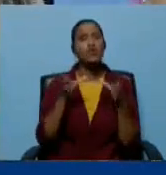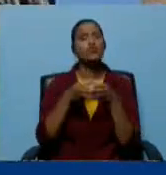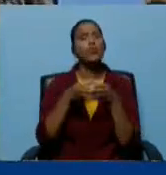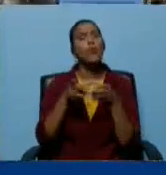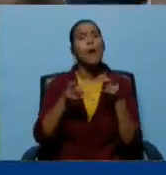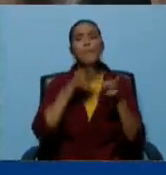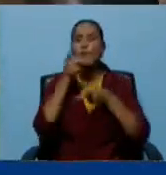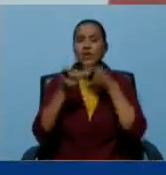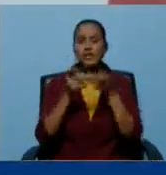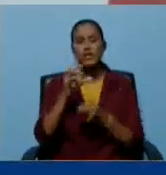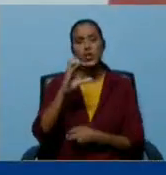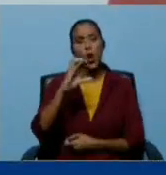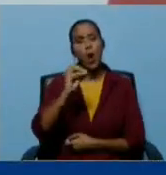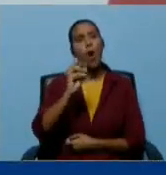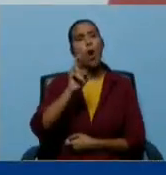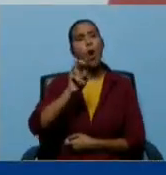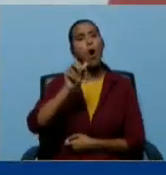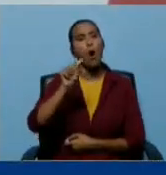hermanos cristianos,